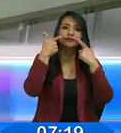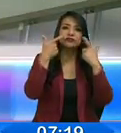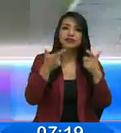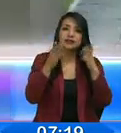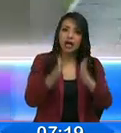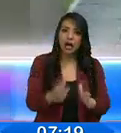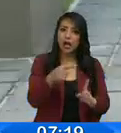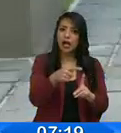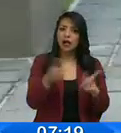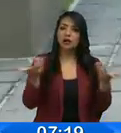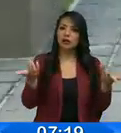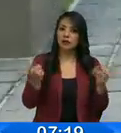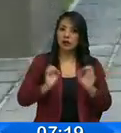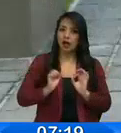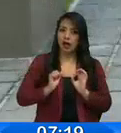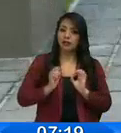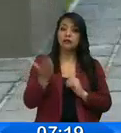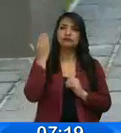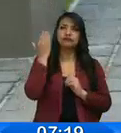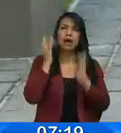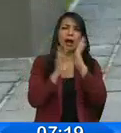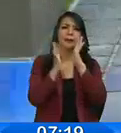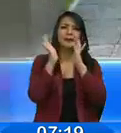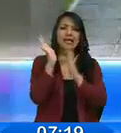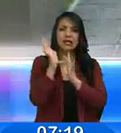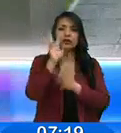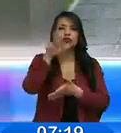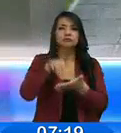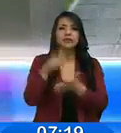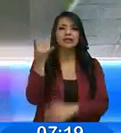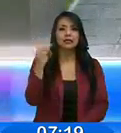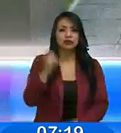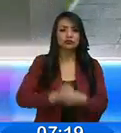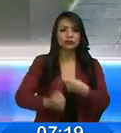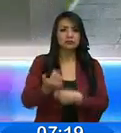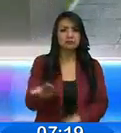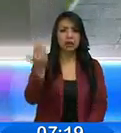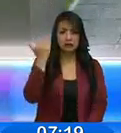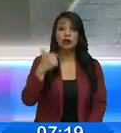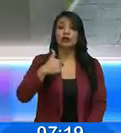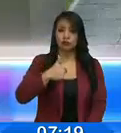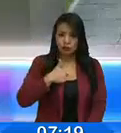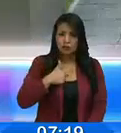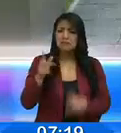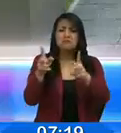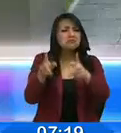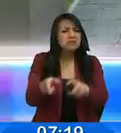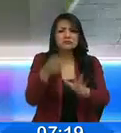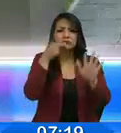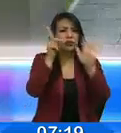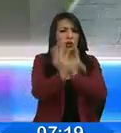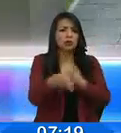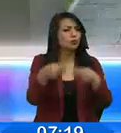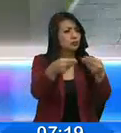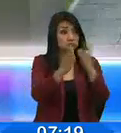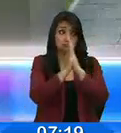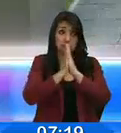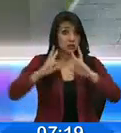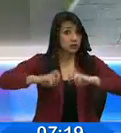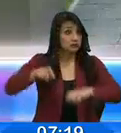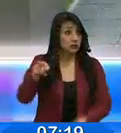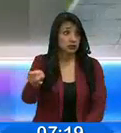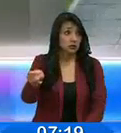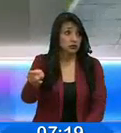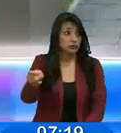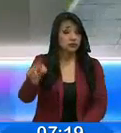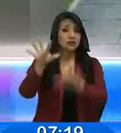nada. En abril del 2018, es decir, el año pasado, presenté yo una denuncia que se investigue y que